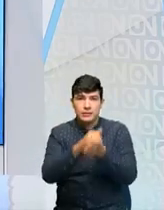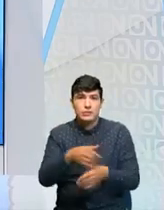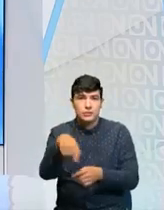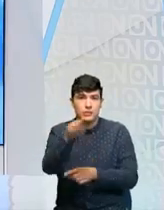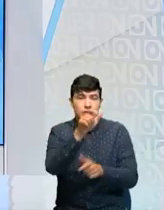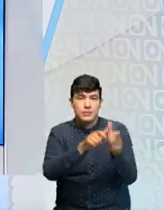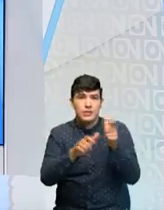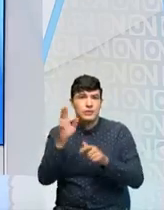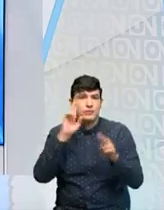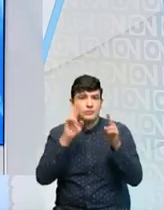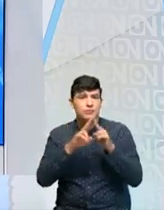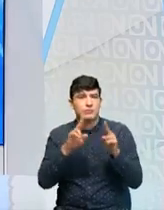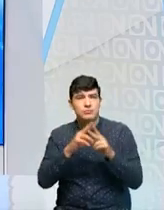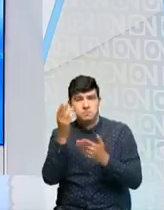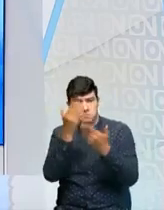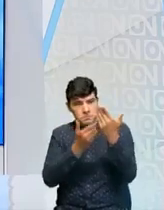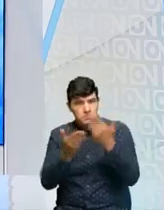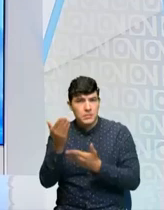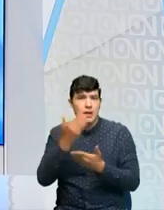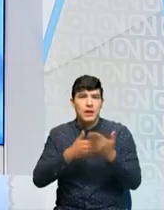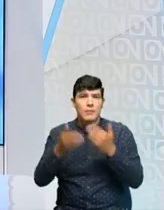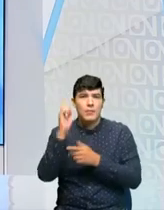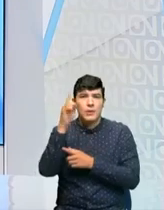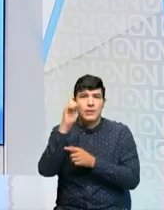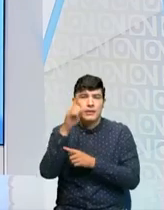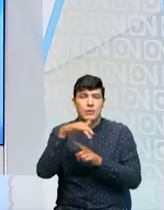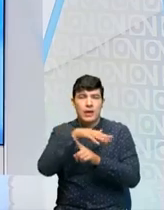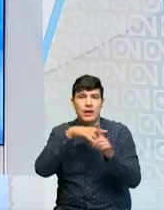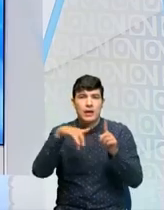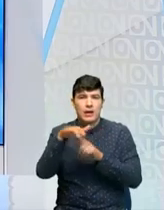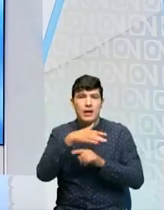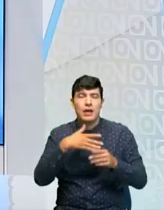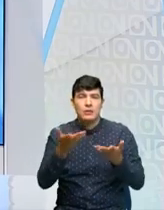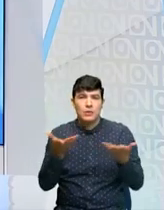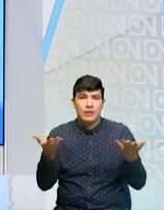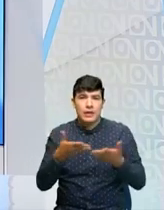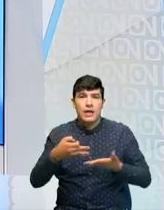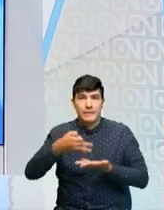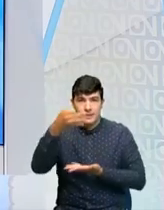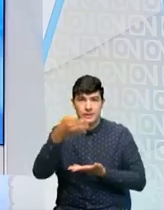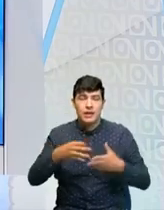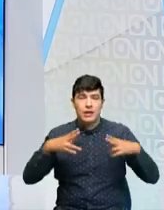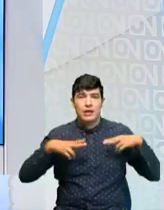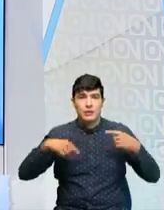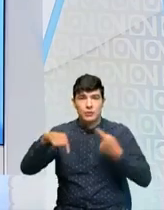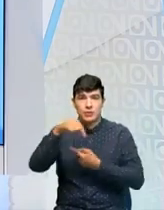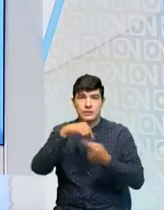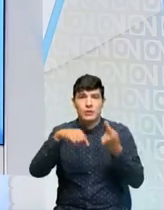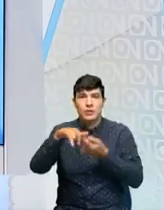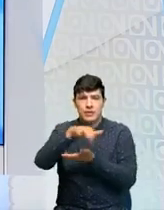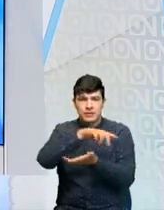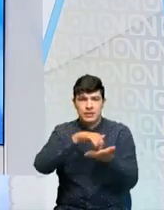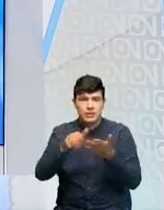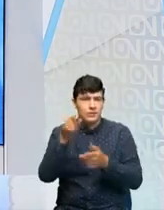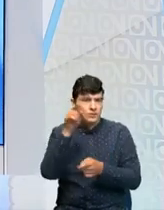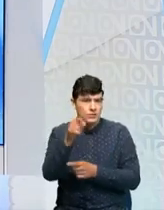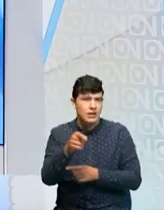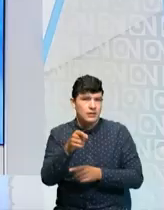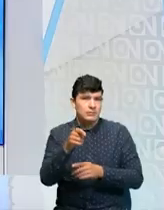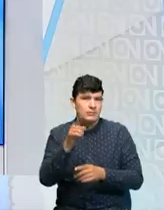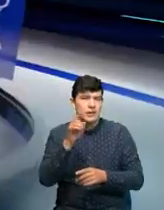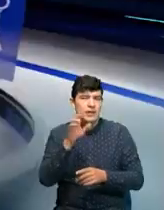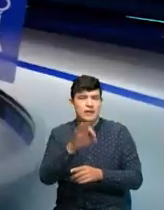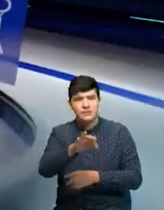televidentes analizar el panorama político de la capital turística de Santander. Recuerde que usted elige, el Canal TRO le informa.